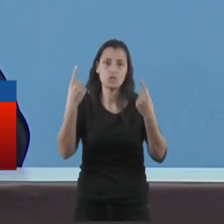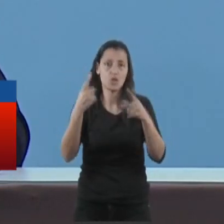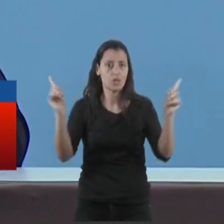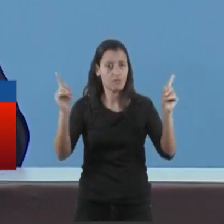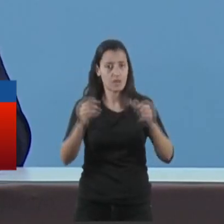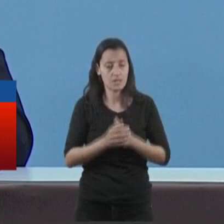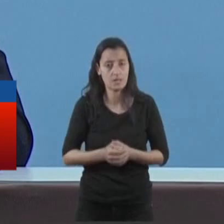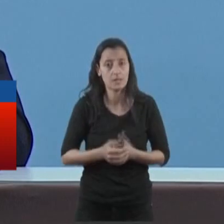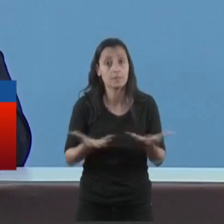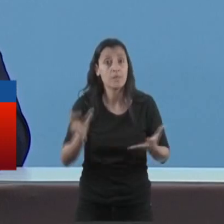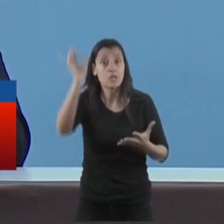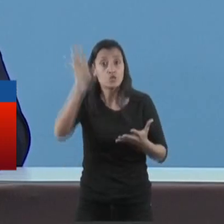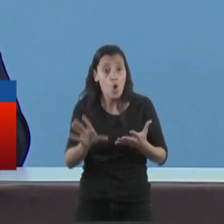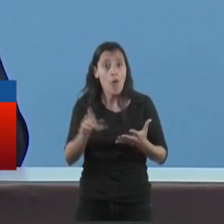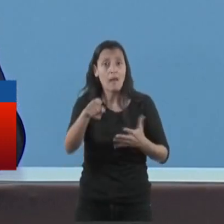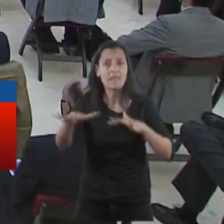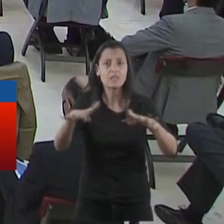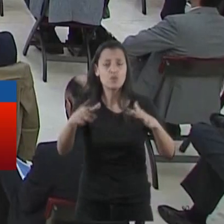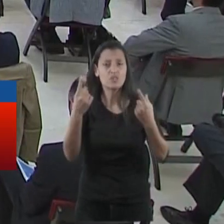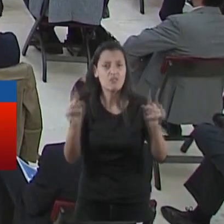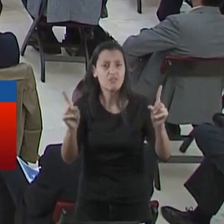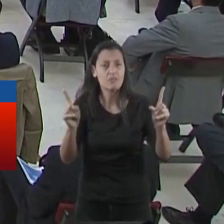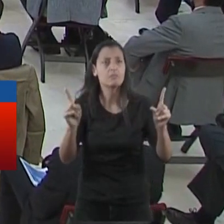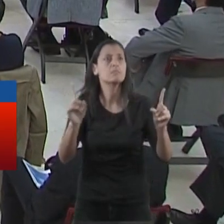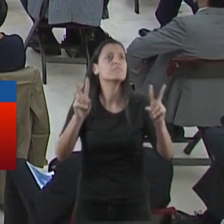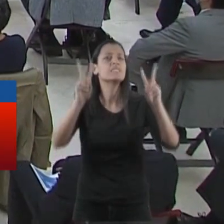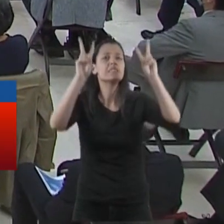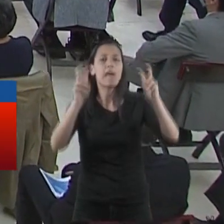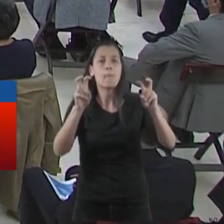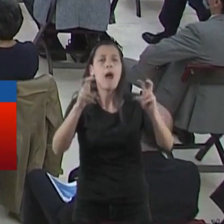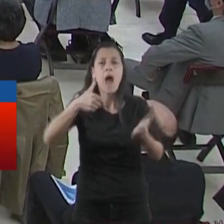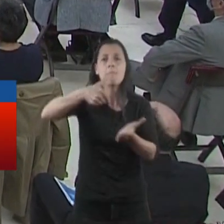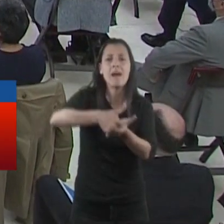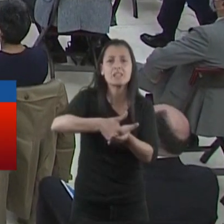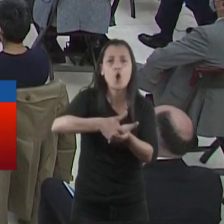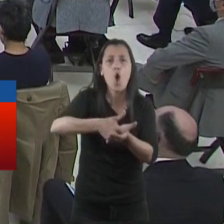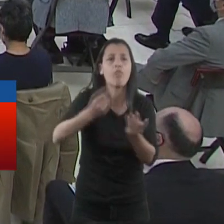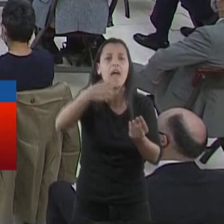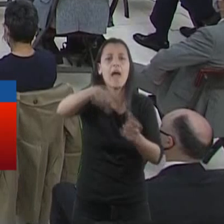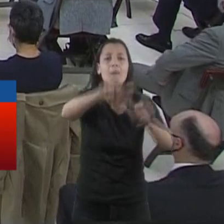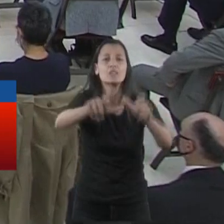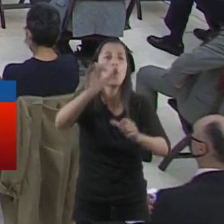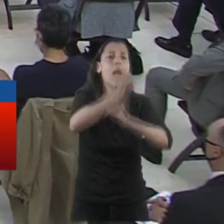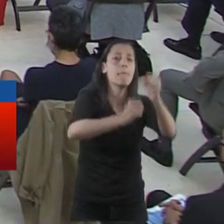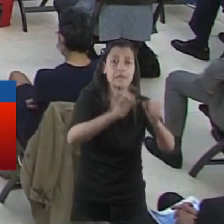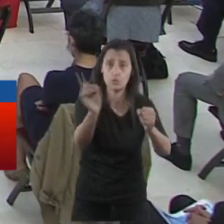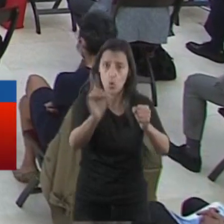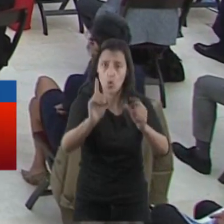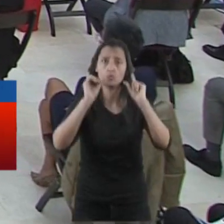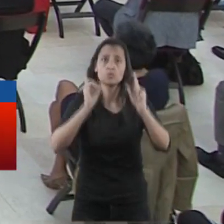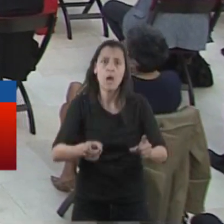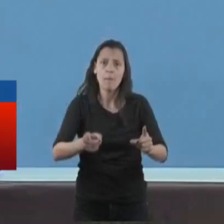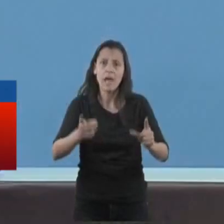Y no solamente serían distintas en potencial de inversión de todos ustedes, sino también sería